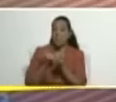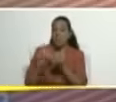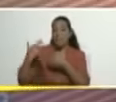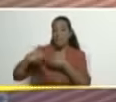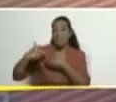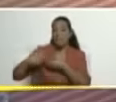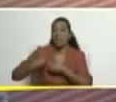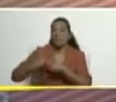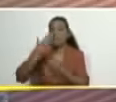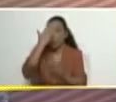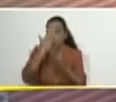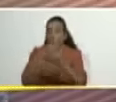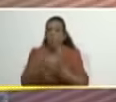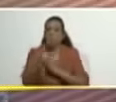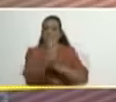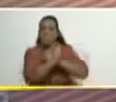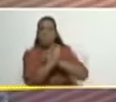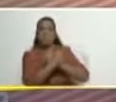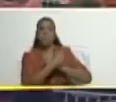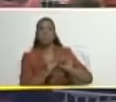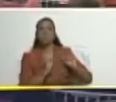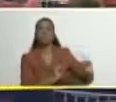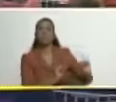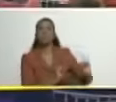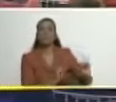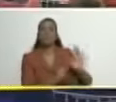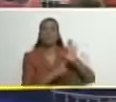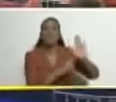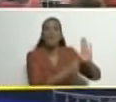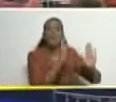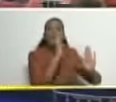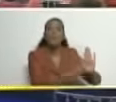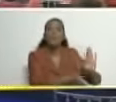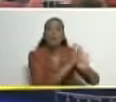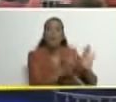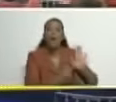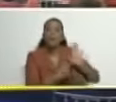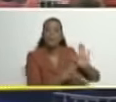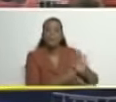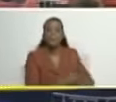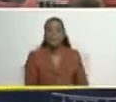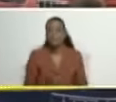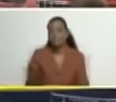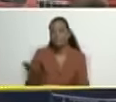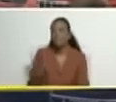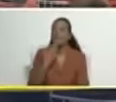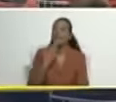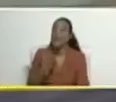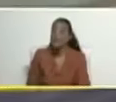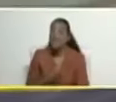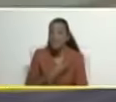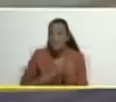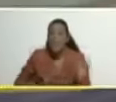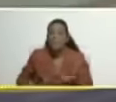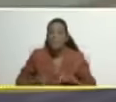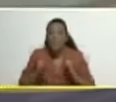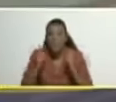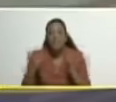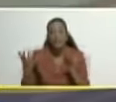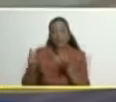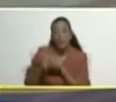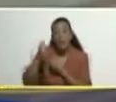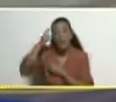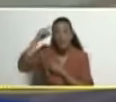PDVSA frente a las amenazas imperialistas. Vicepresidenta, por favor. Gracias, presidente, por permitirme